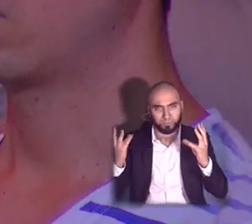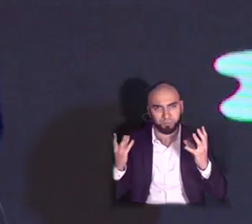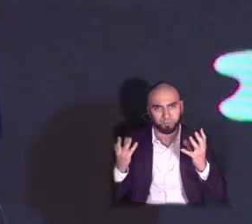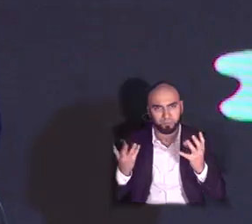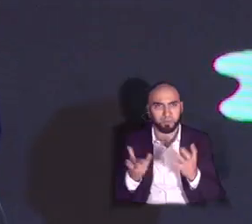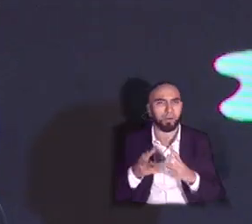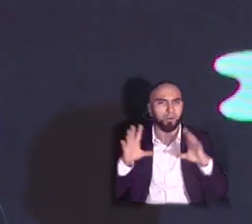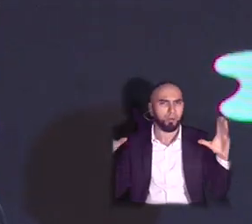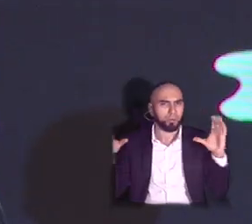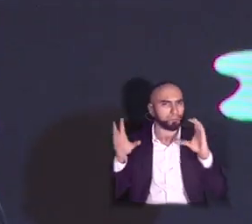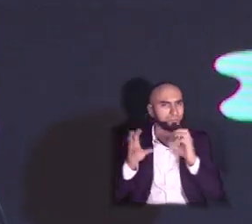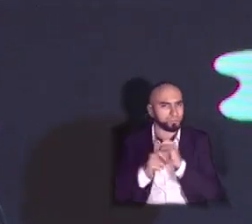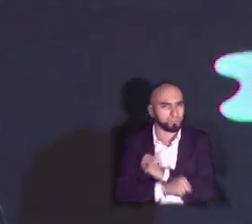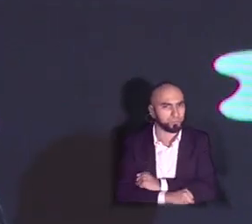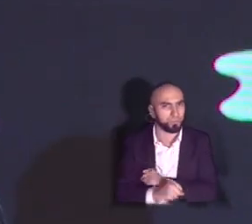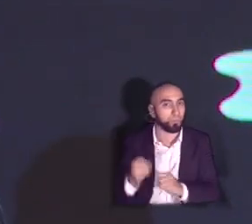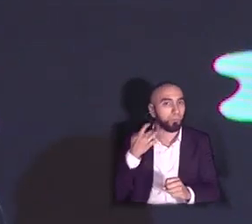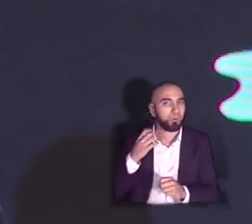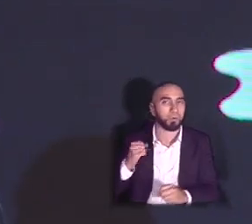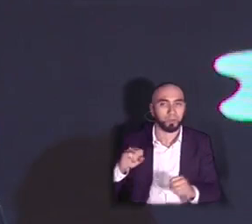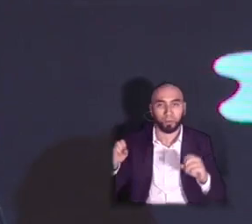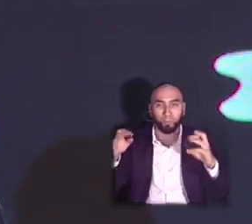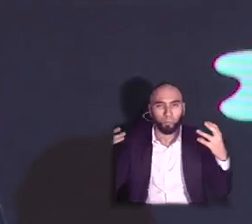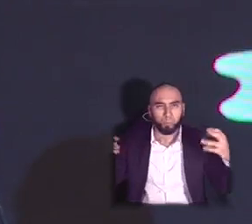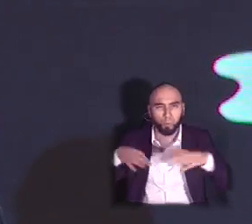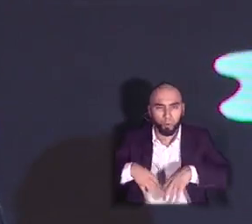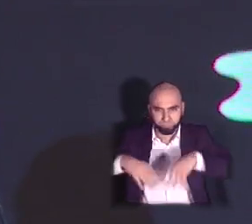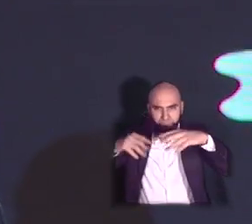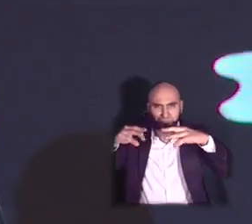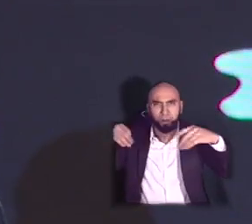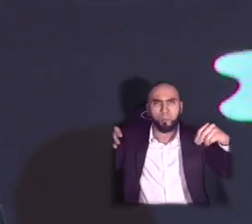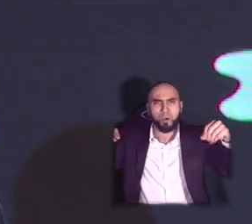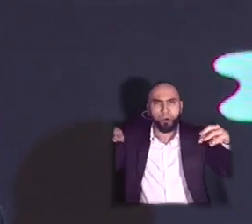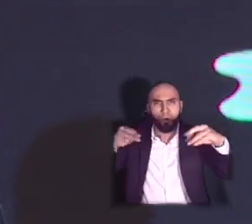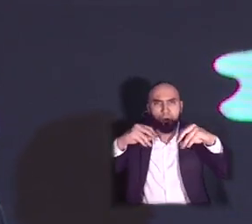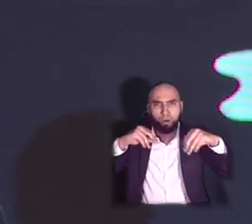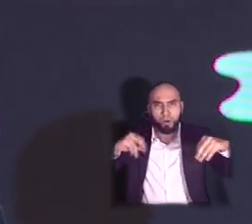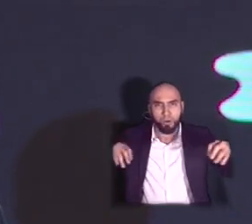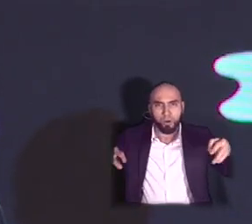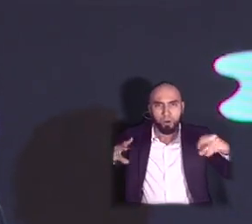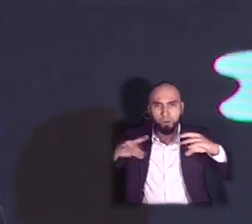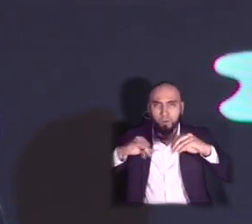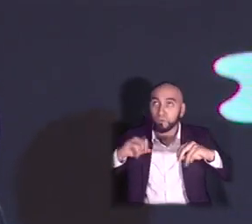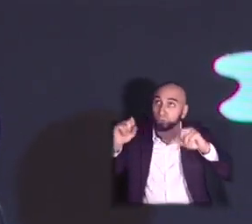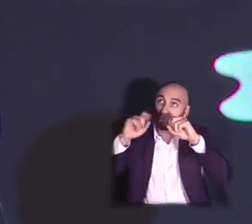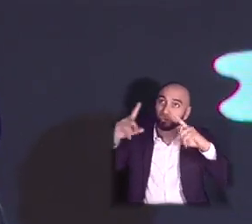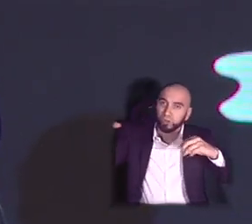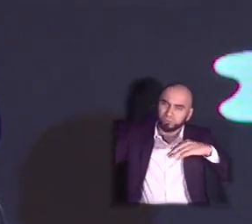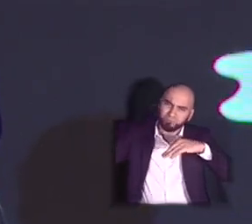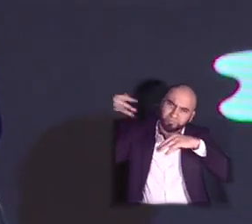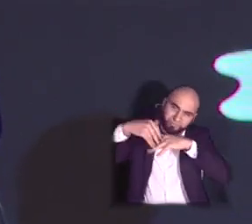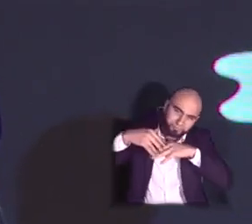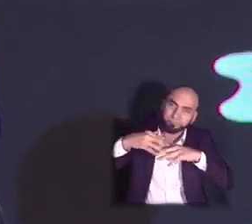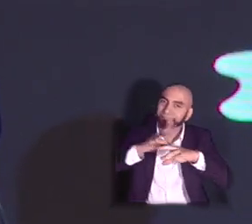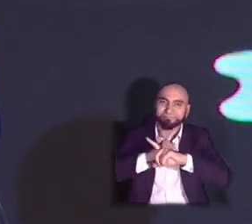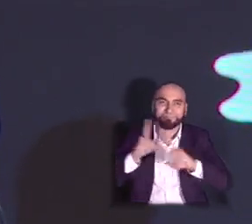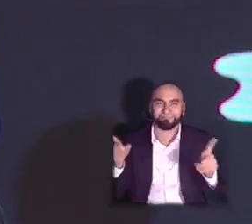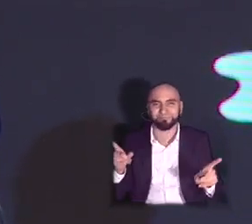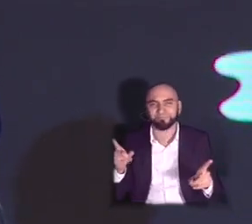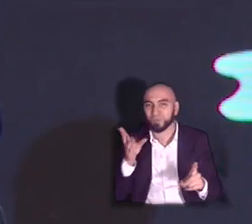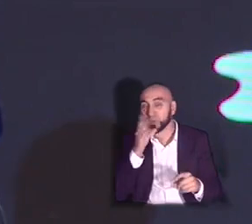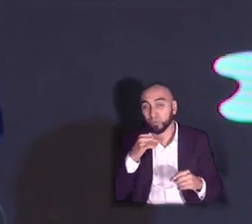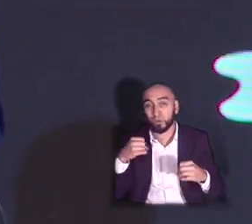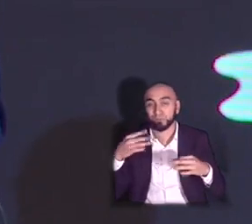que bloqueaba el sol. Nuestros ancestros mamíferos lograron sobrevivir, quizás porque hibernaron bajo la